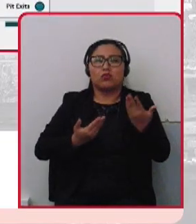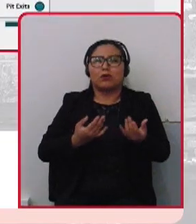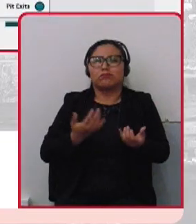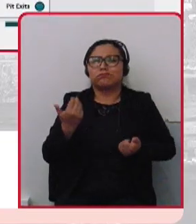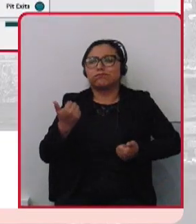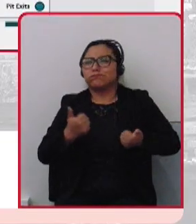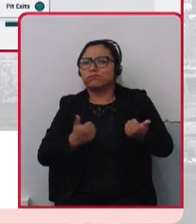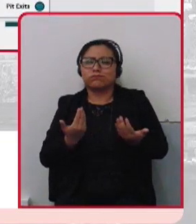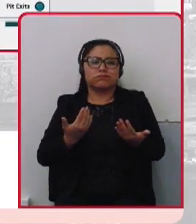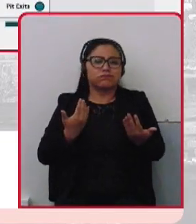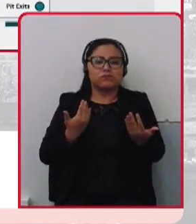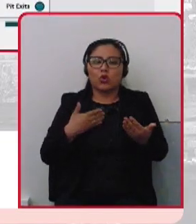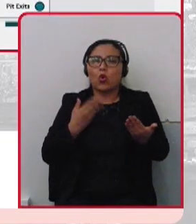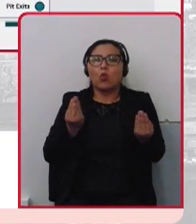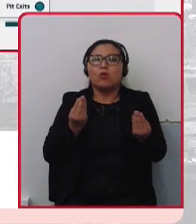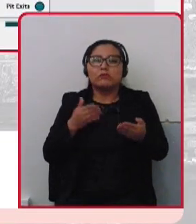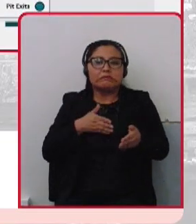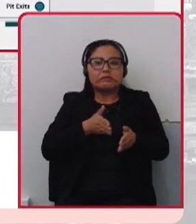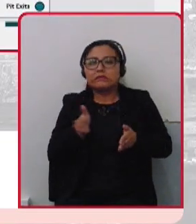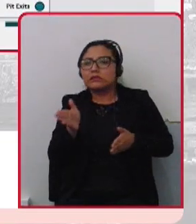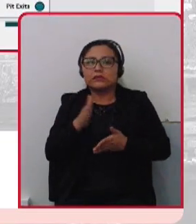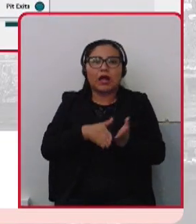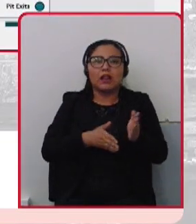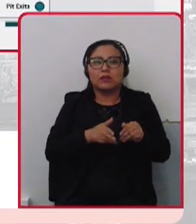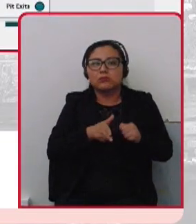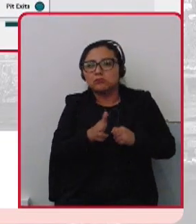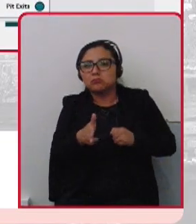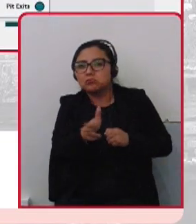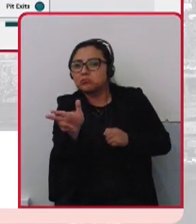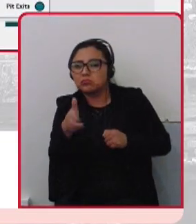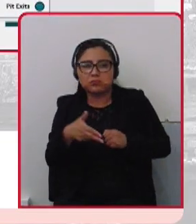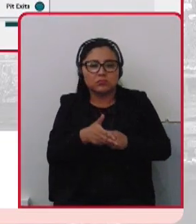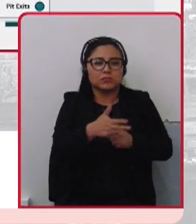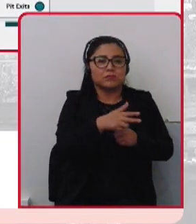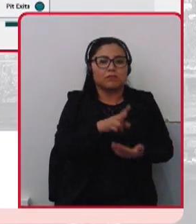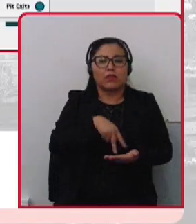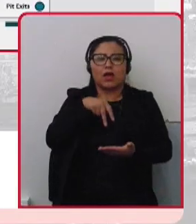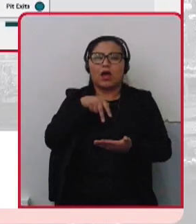salida que tenemos en la operación. Si nosotros nos paramos en el LOM y vemos el